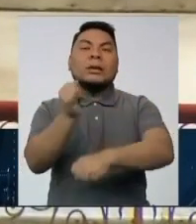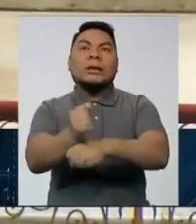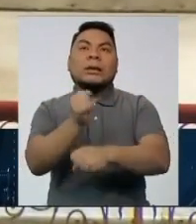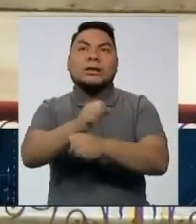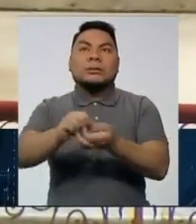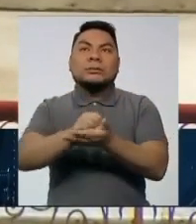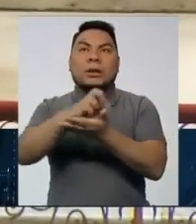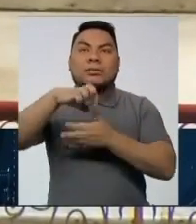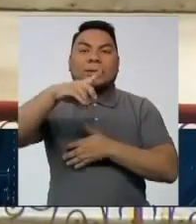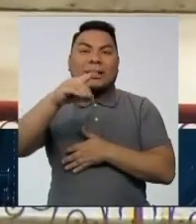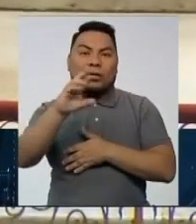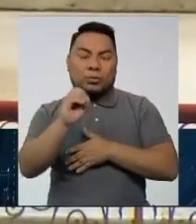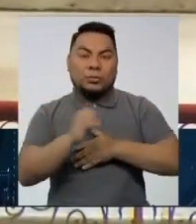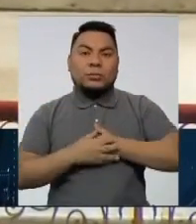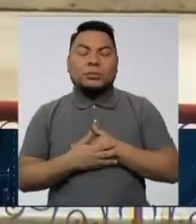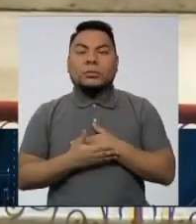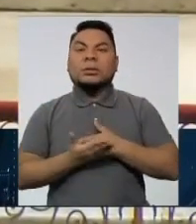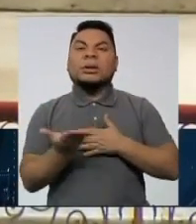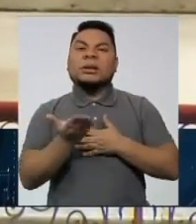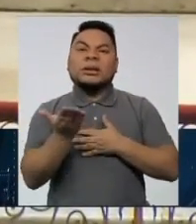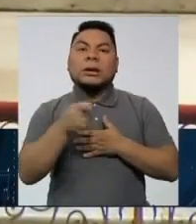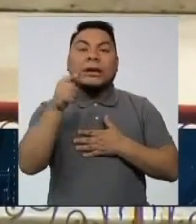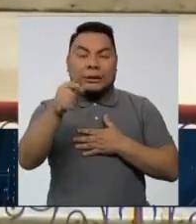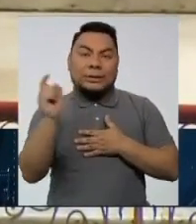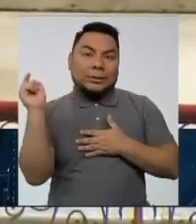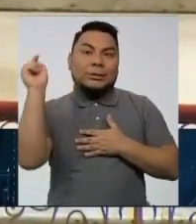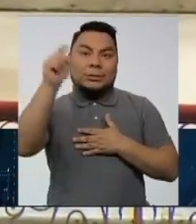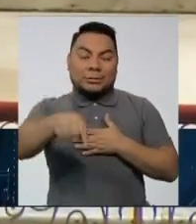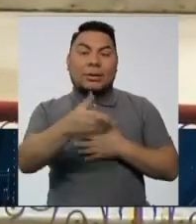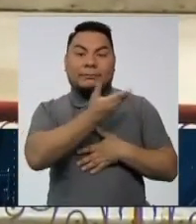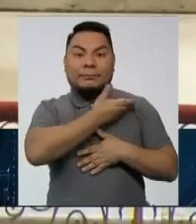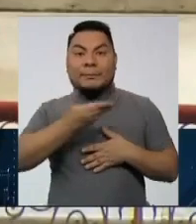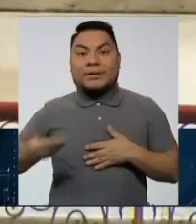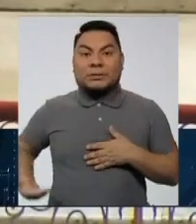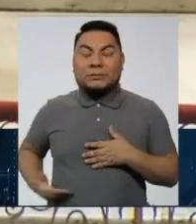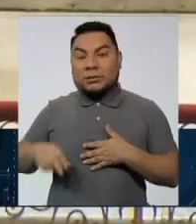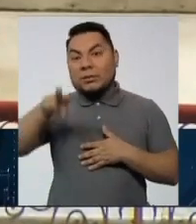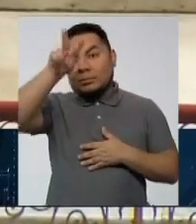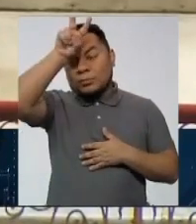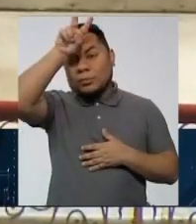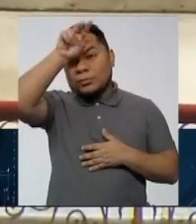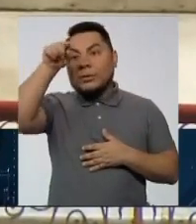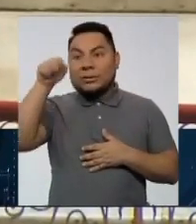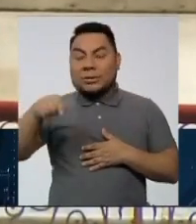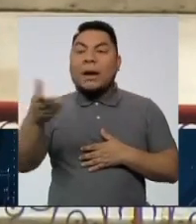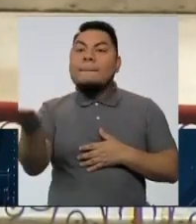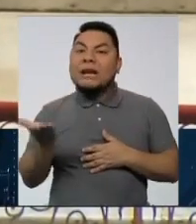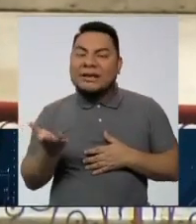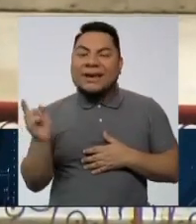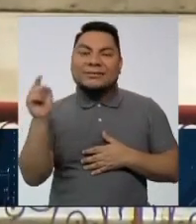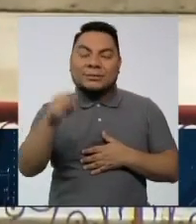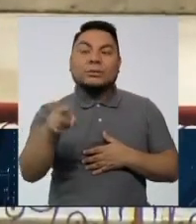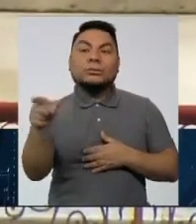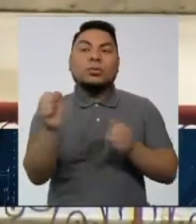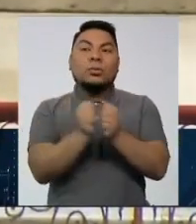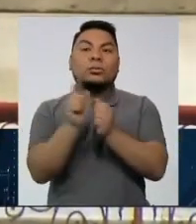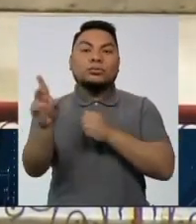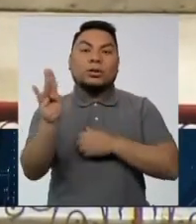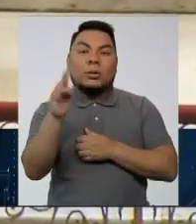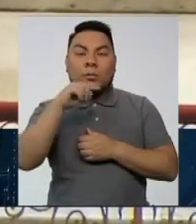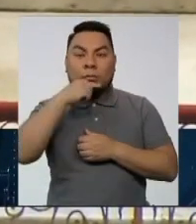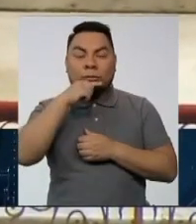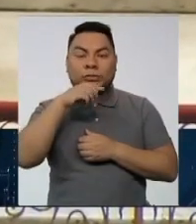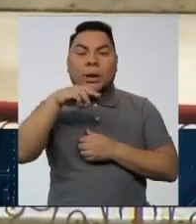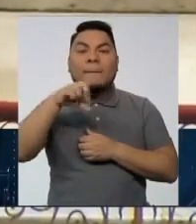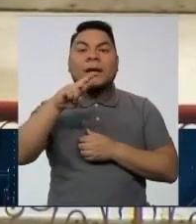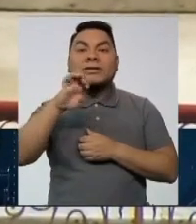cual está asistiendo el presidente de la República, Martín Vizcarra, acompañada de su esposa, señora